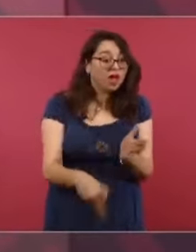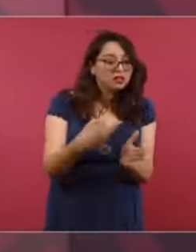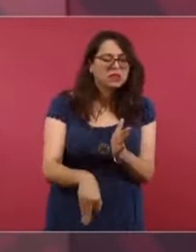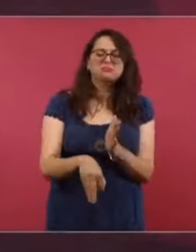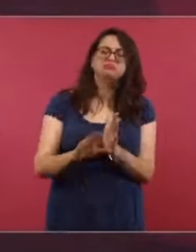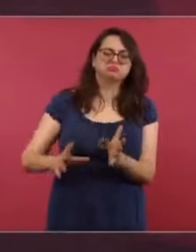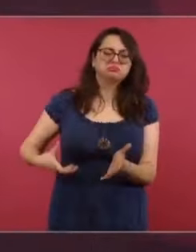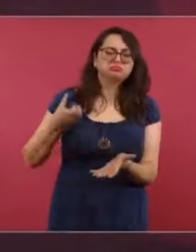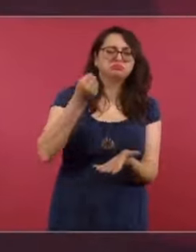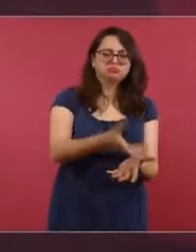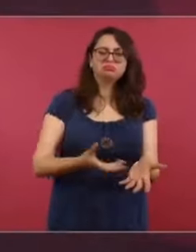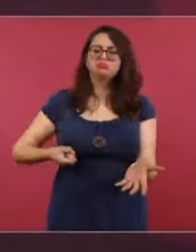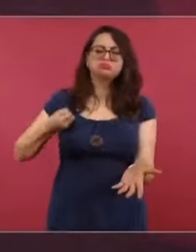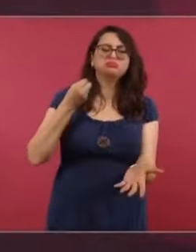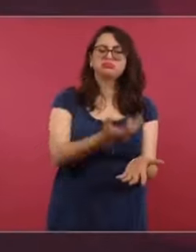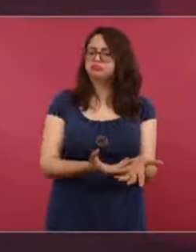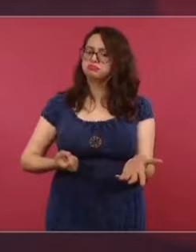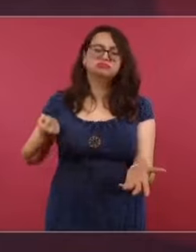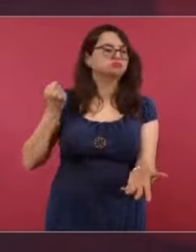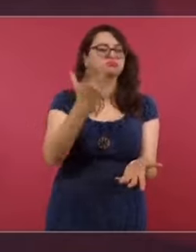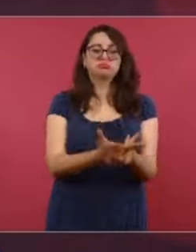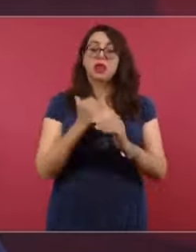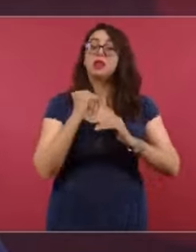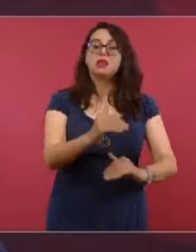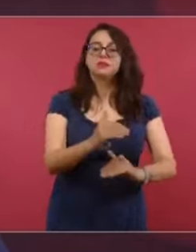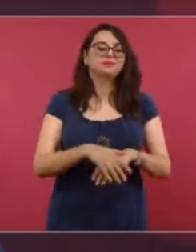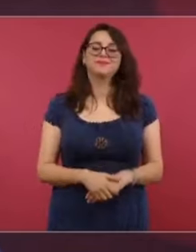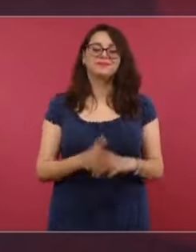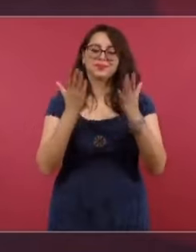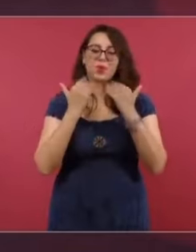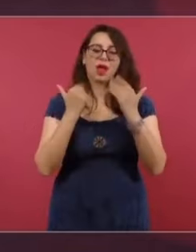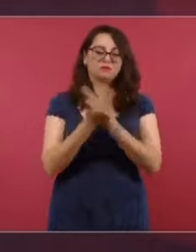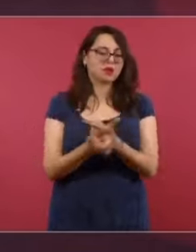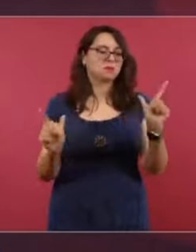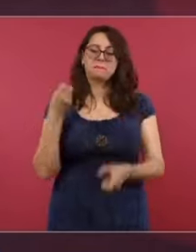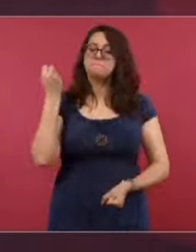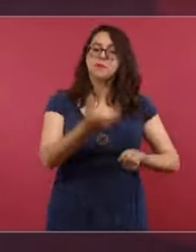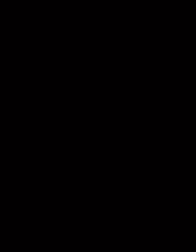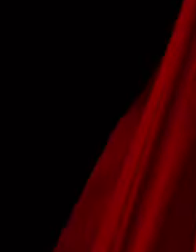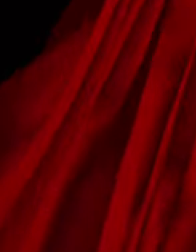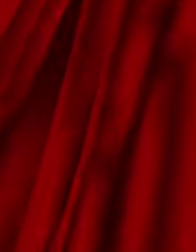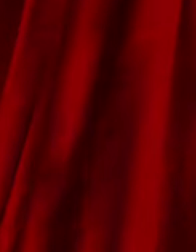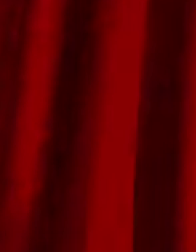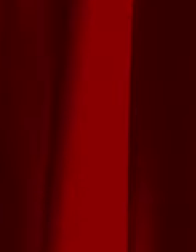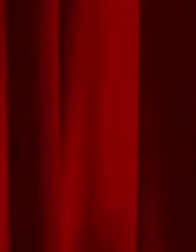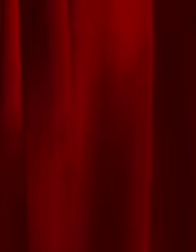para lo que se requiera y garantizar la salud de nuestro pueblo.